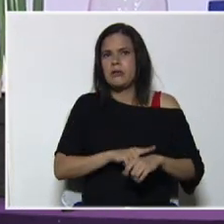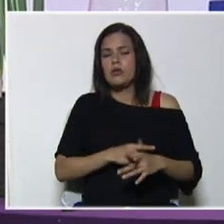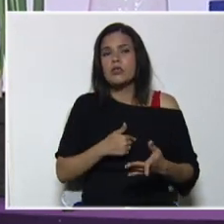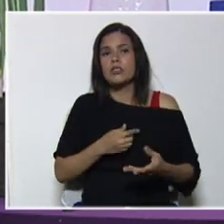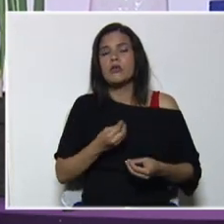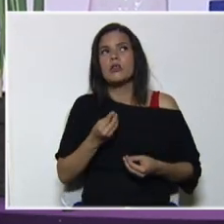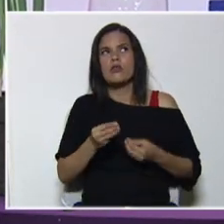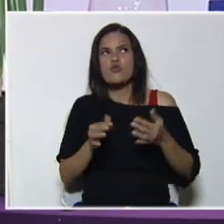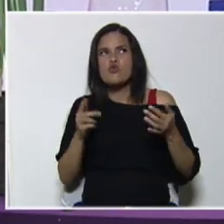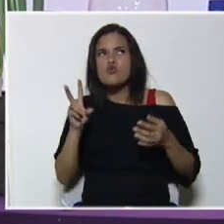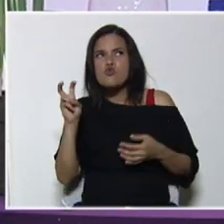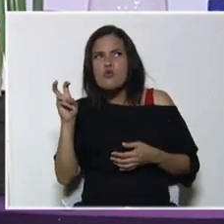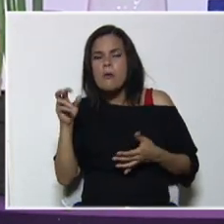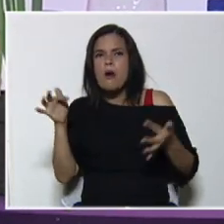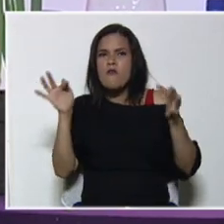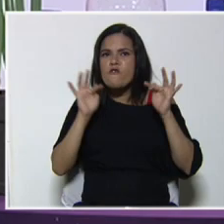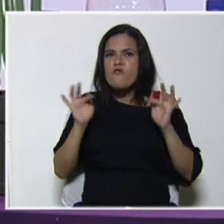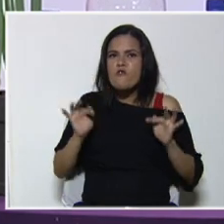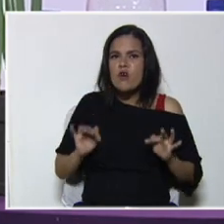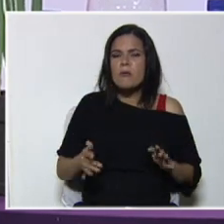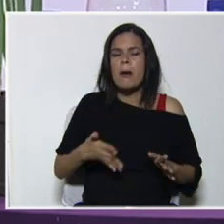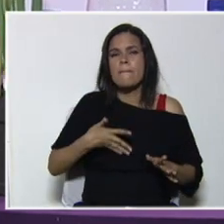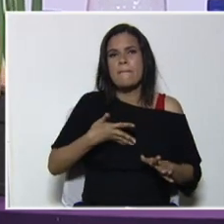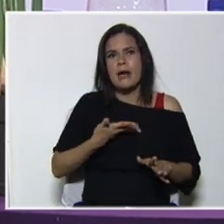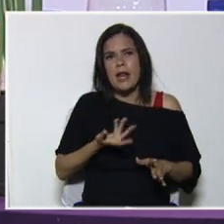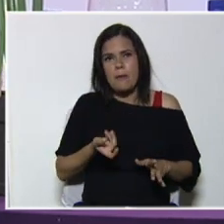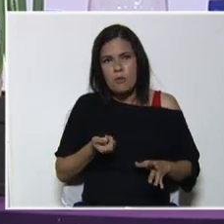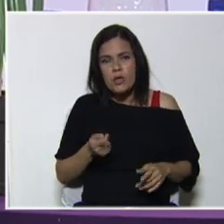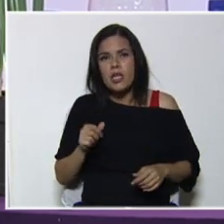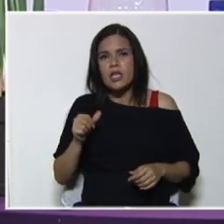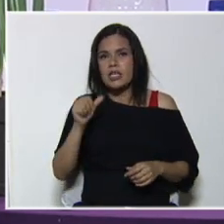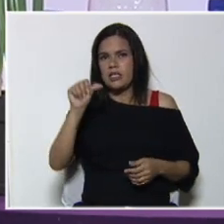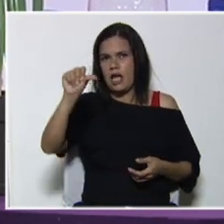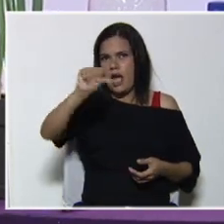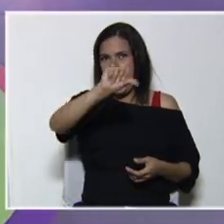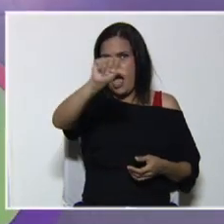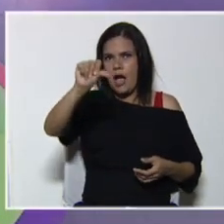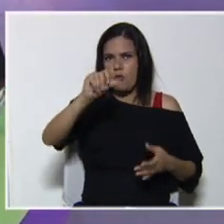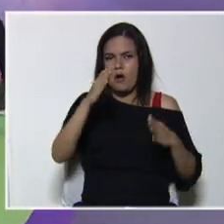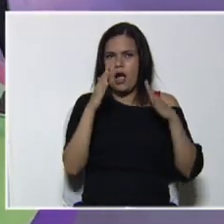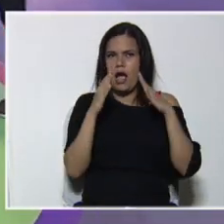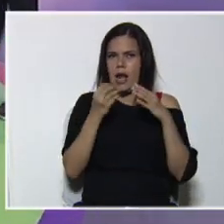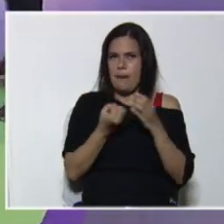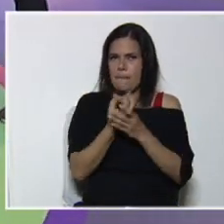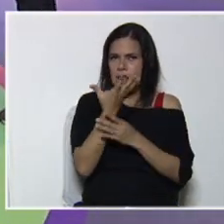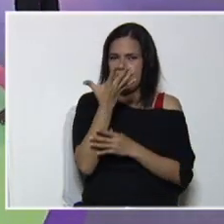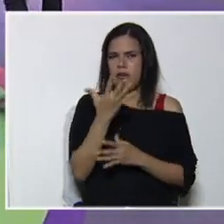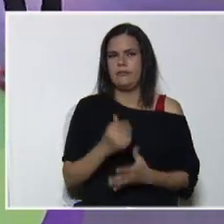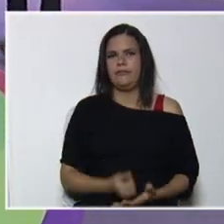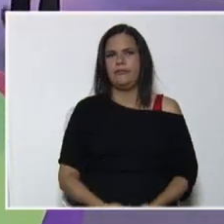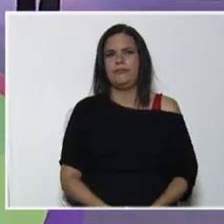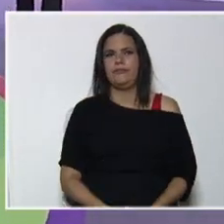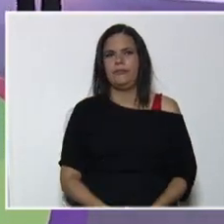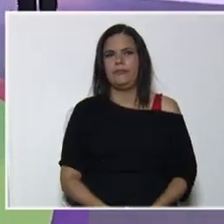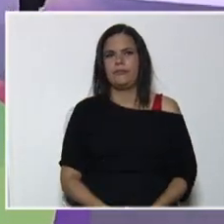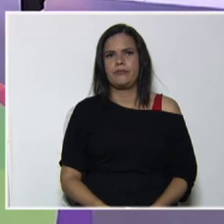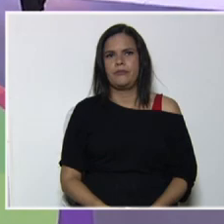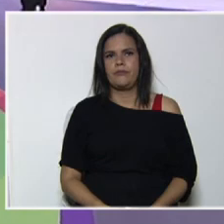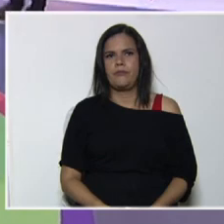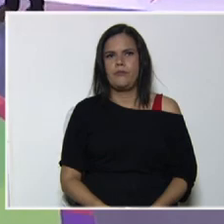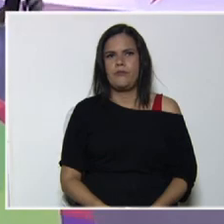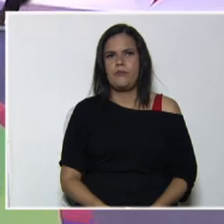implementando nuevas técnicas para la irrigación de las plantas. Vamos a ver en pantalla. Vamos.